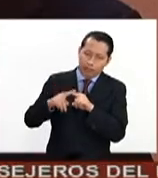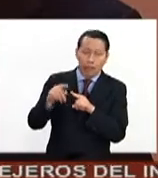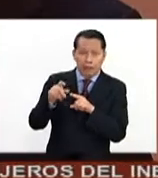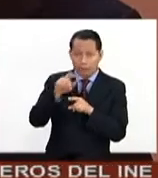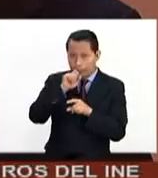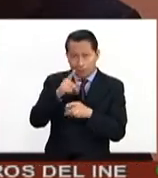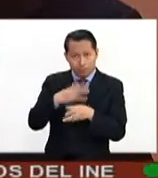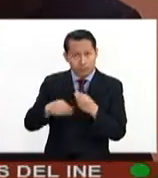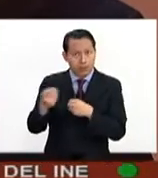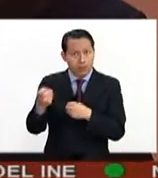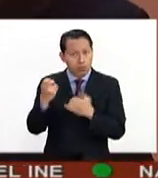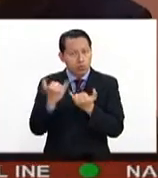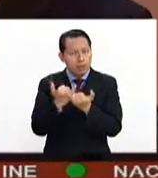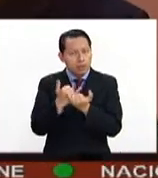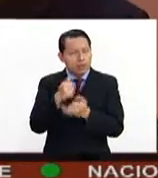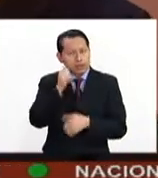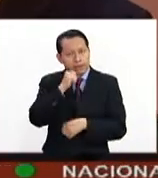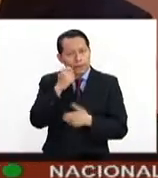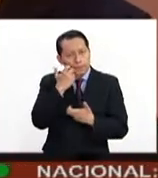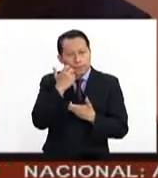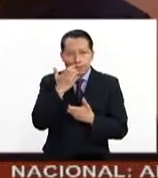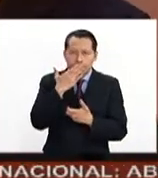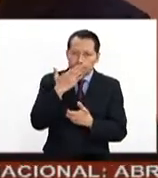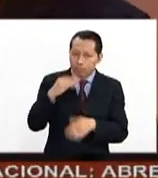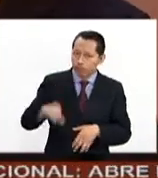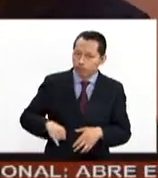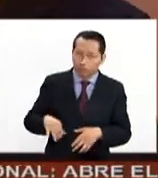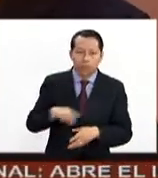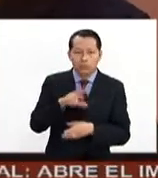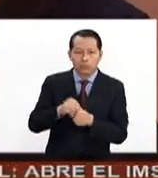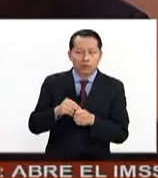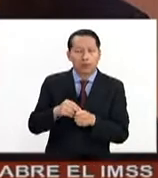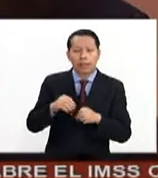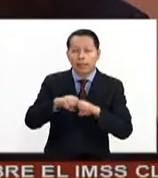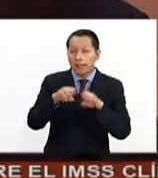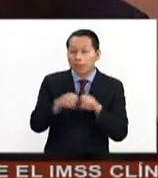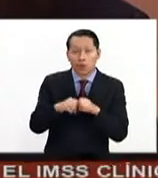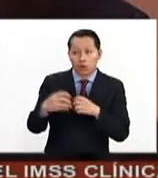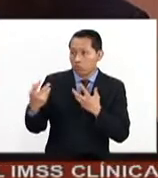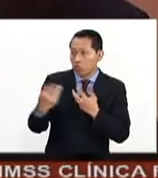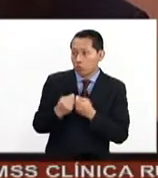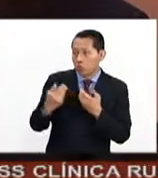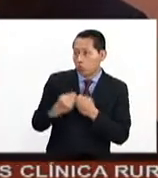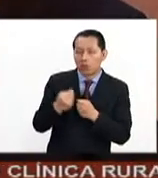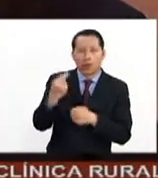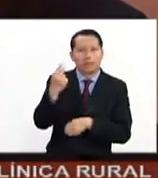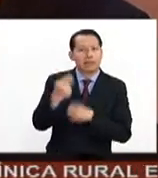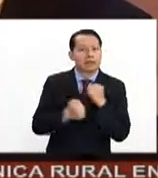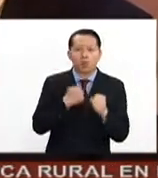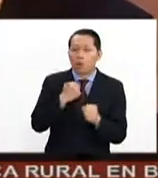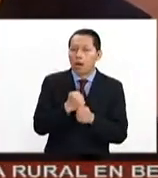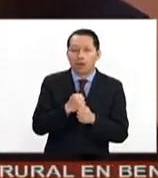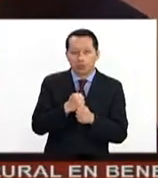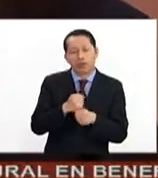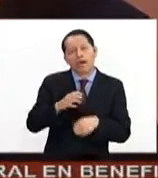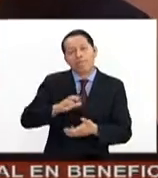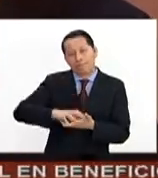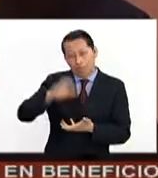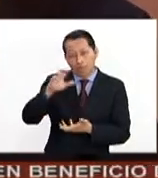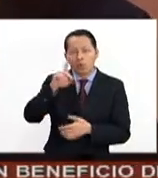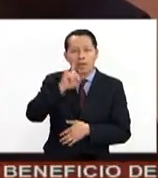entusiasmo. Y así, la mayor parte de mi equipo tiene 25 años conmigo, la mayoría son